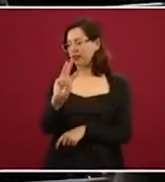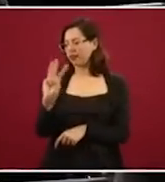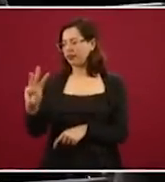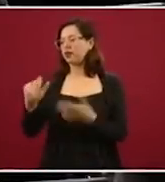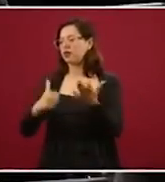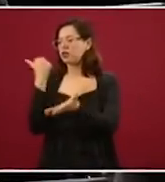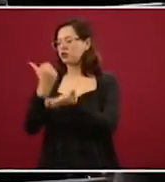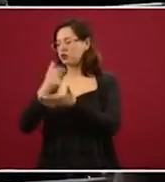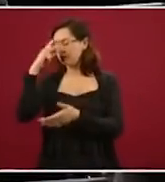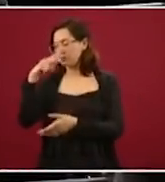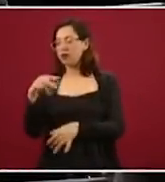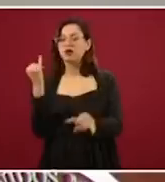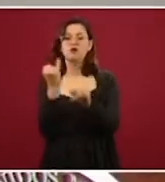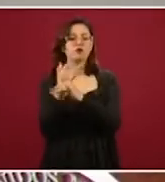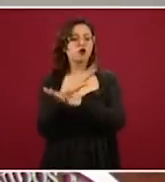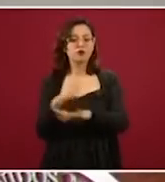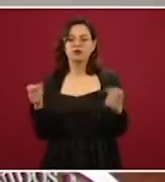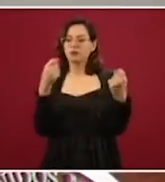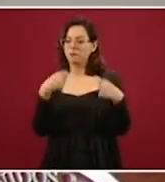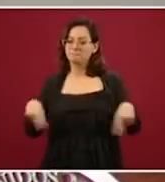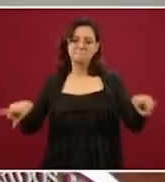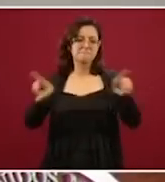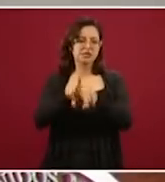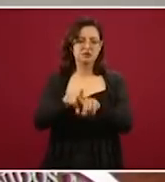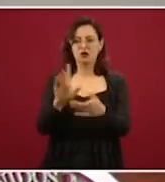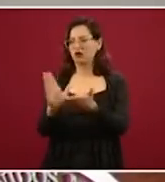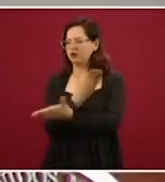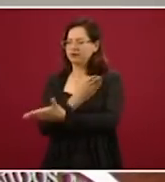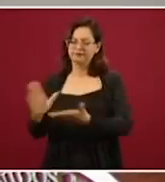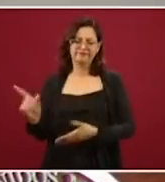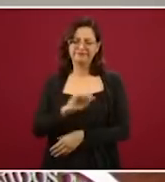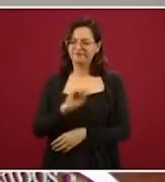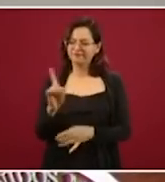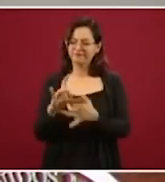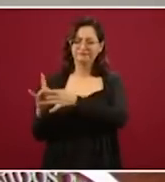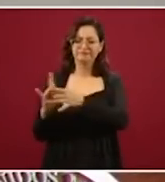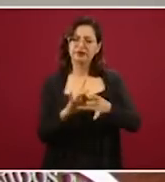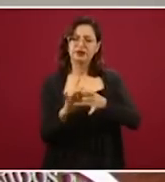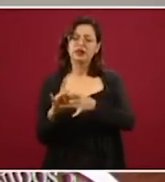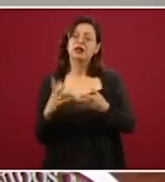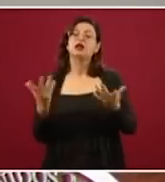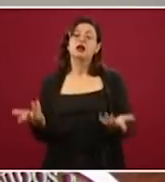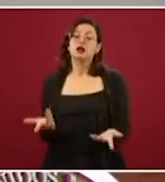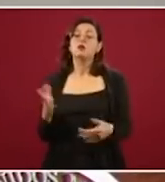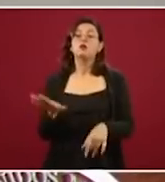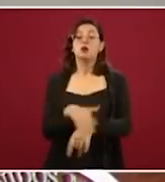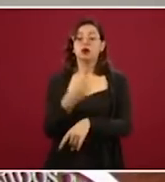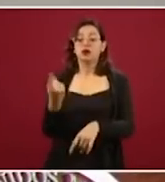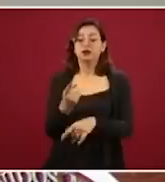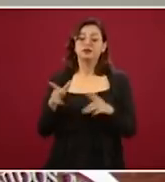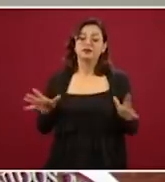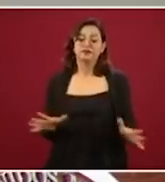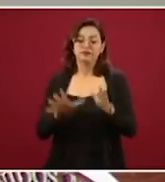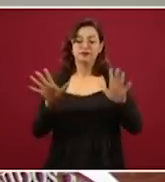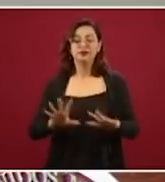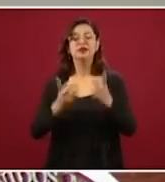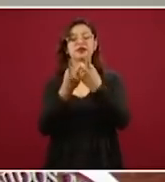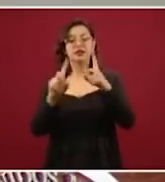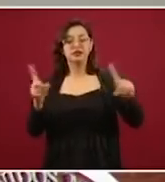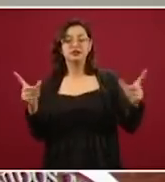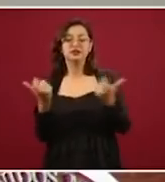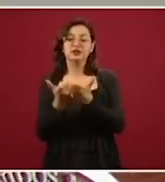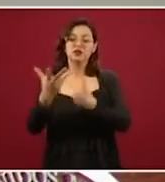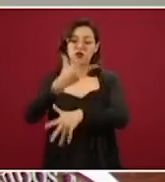sean plataformas separadas, sino que tengan la misma información y de esa manera, repito, fomentemos el desarrollo económico